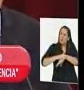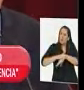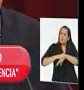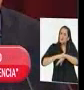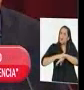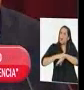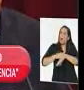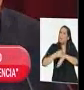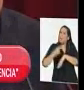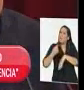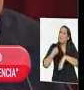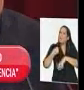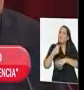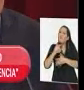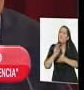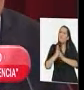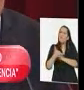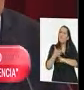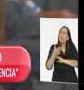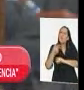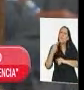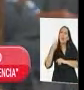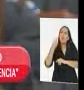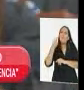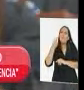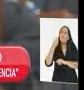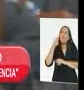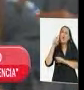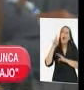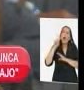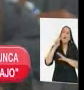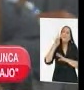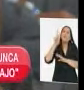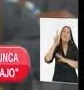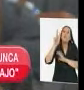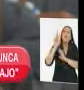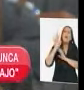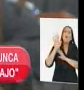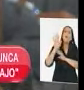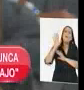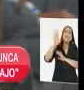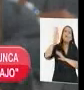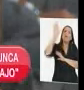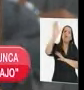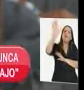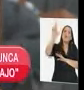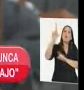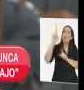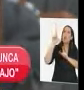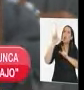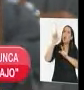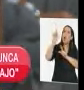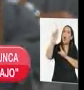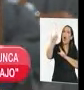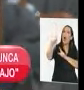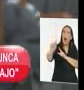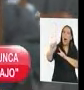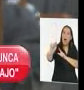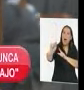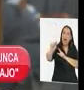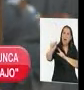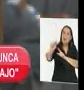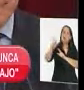enorme distancia que hay de quienes no tienen esos padecimientos. Ninguno de estos muchachos que están en el gobierno tiene el problema para pagar la